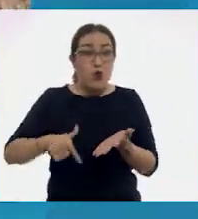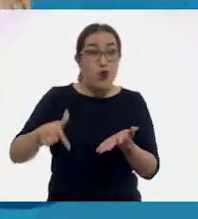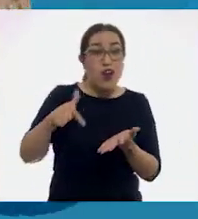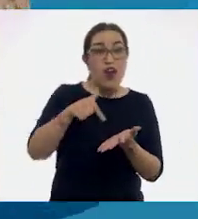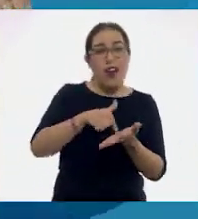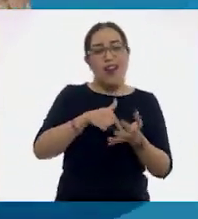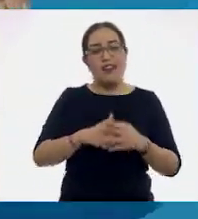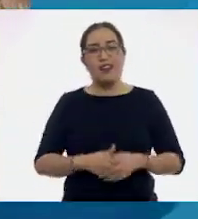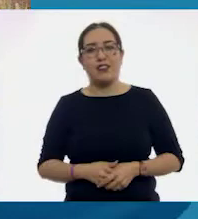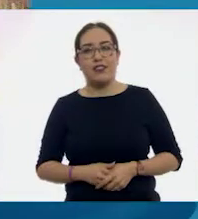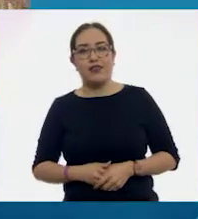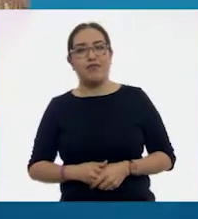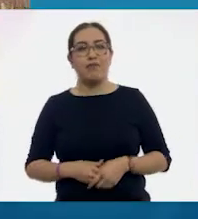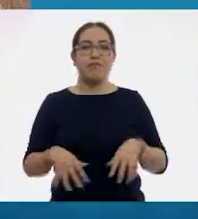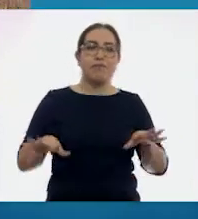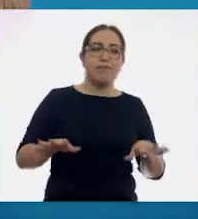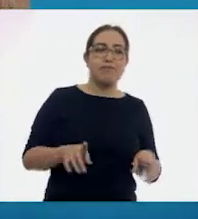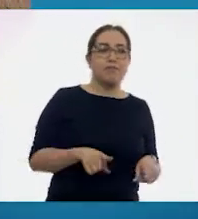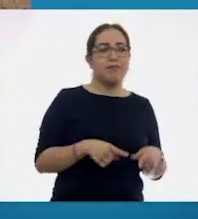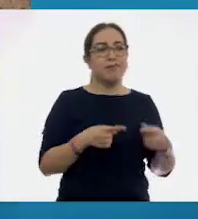matorral.